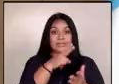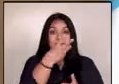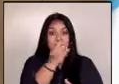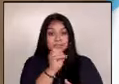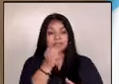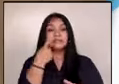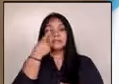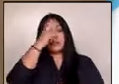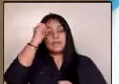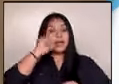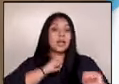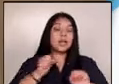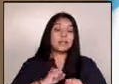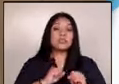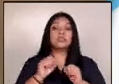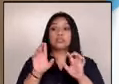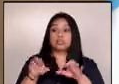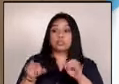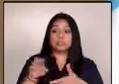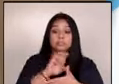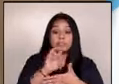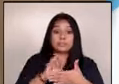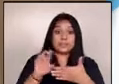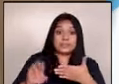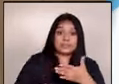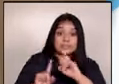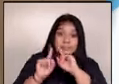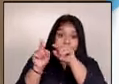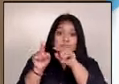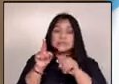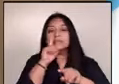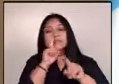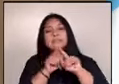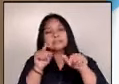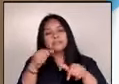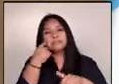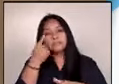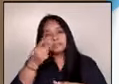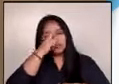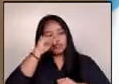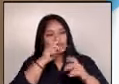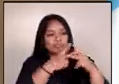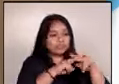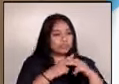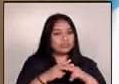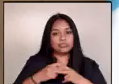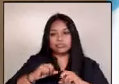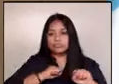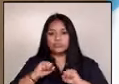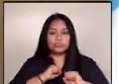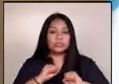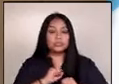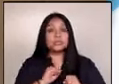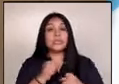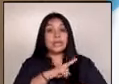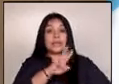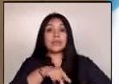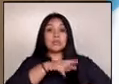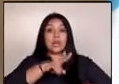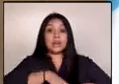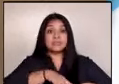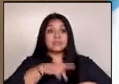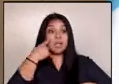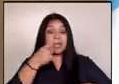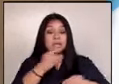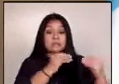del Petén ayudarles en su como he dicho mantenimiento de la naturaleza y enseñar al mundo cómo se puede